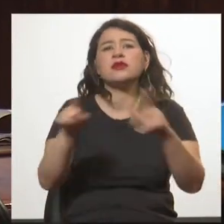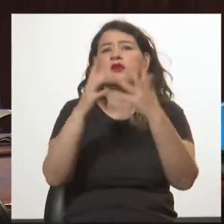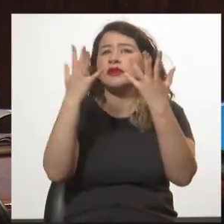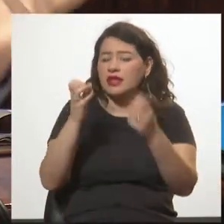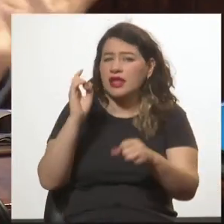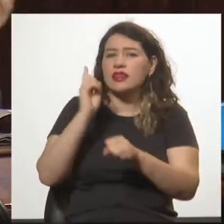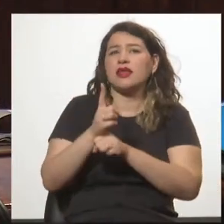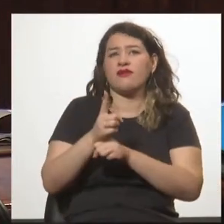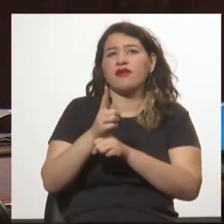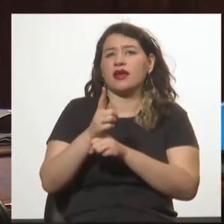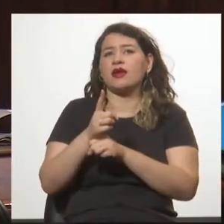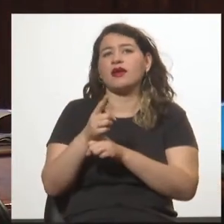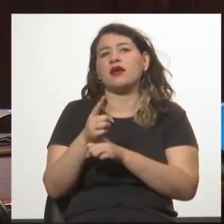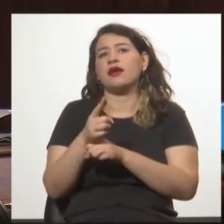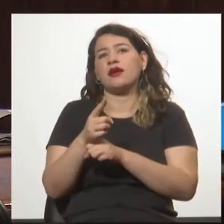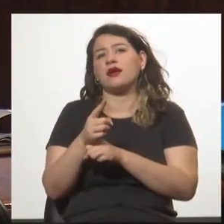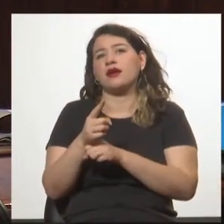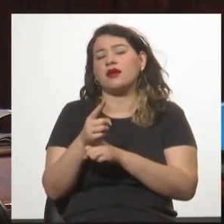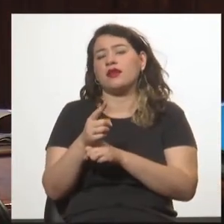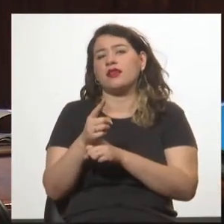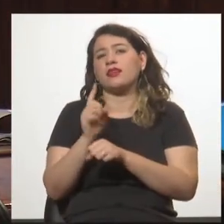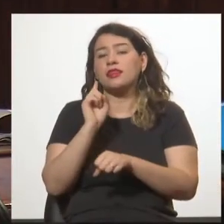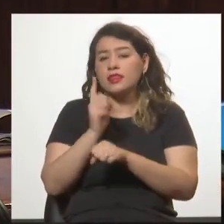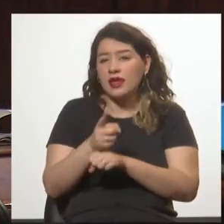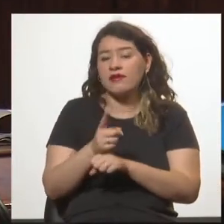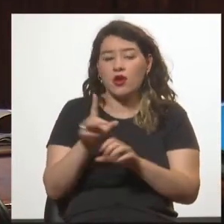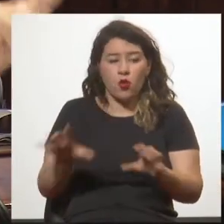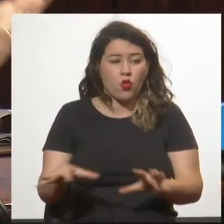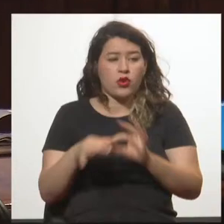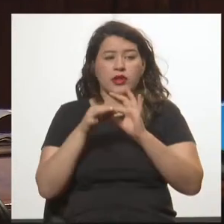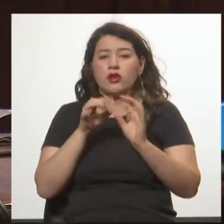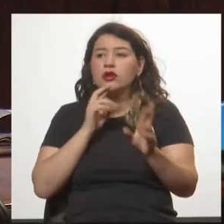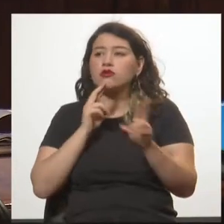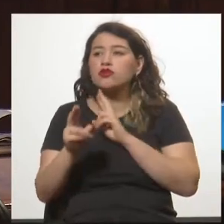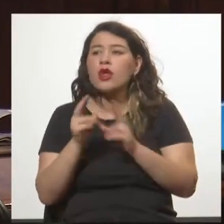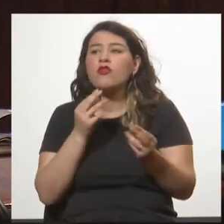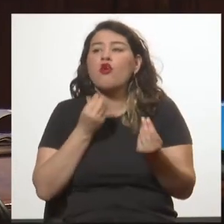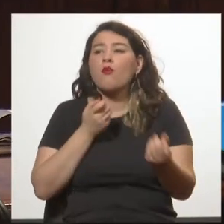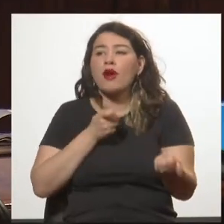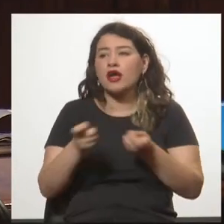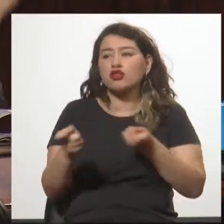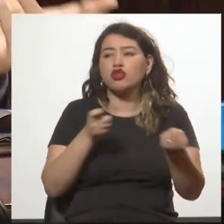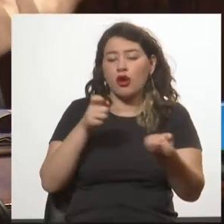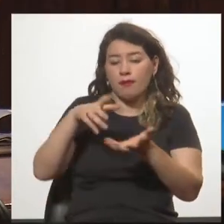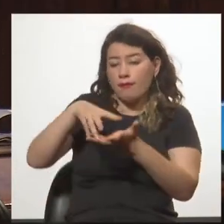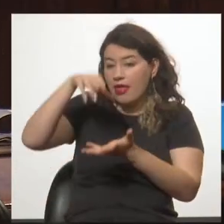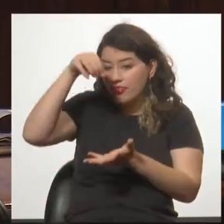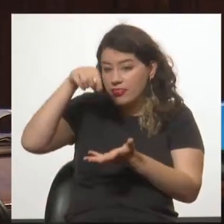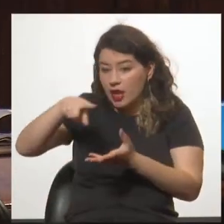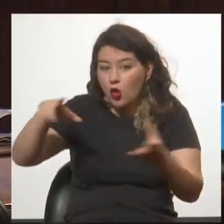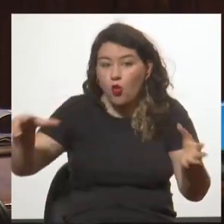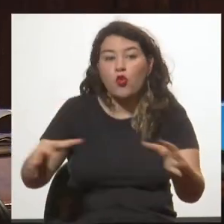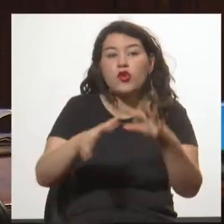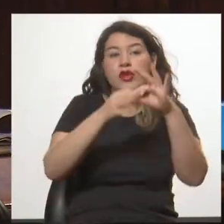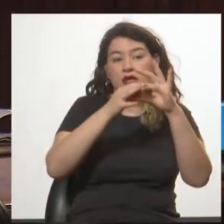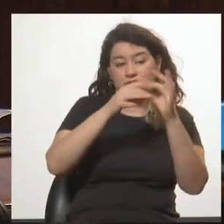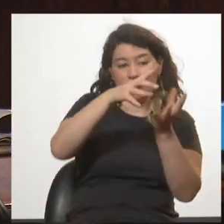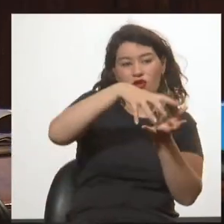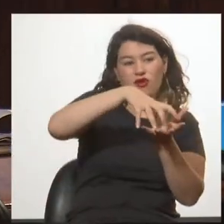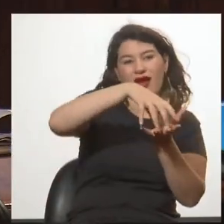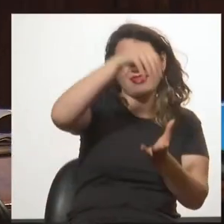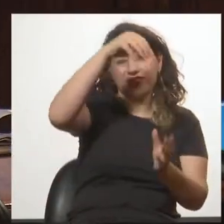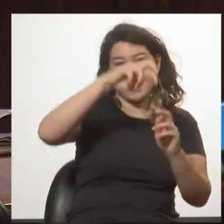que hacerlo en torno a los resultados de la gestión de antel vinculado a esa construcción porque no